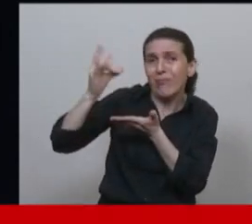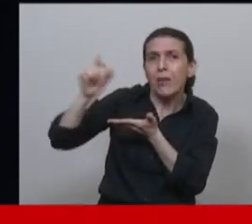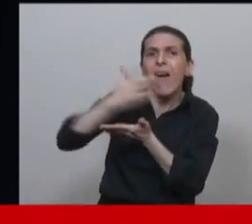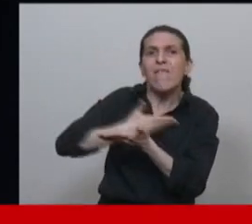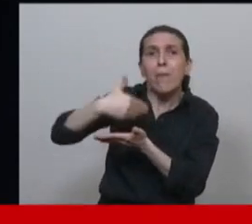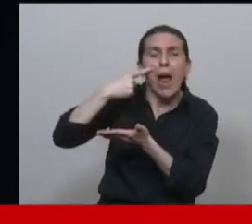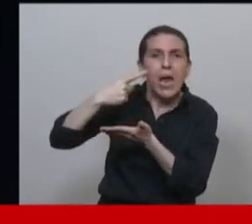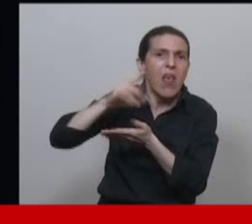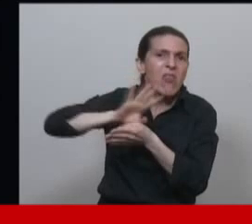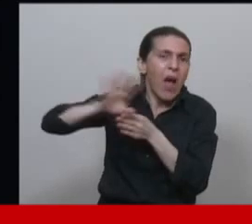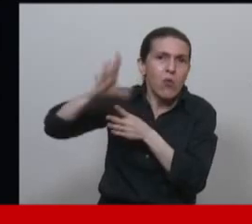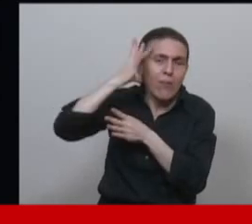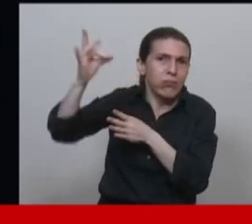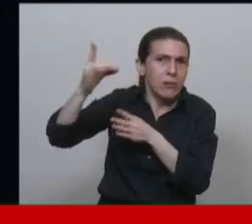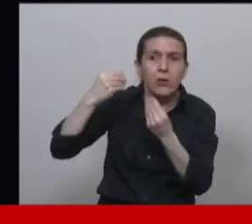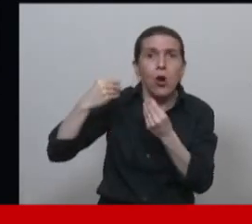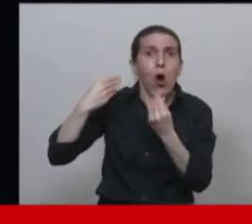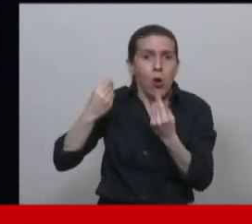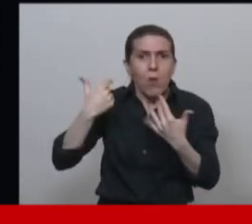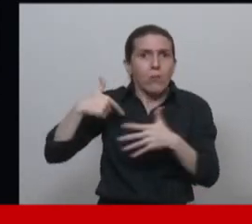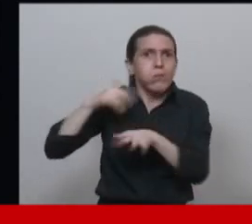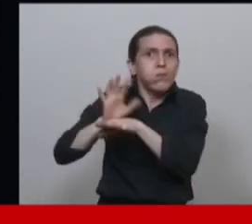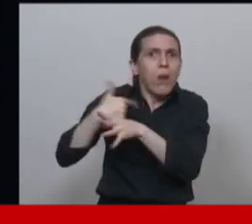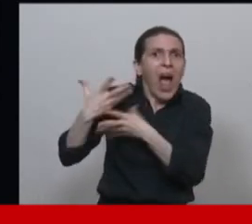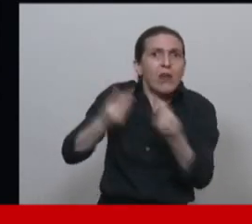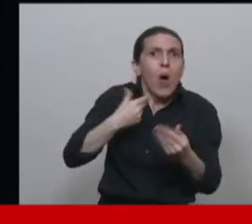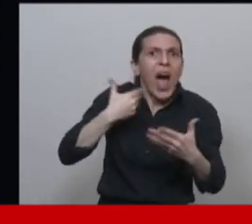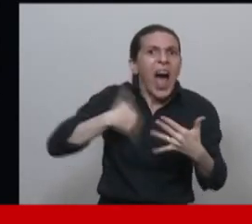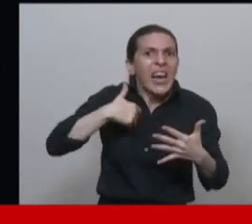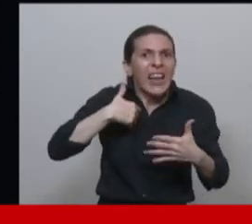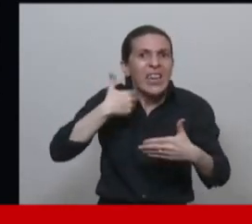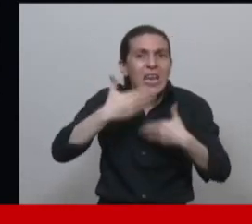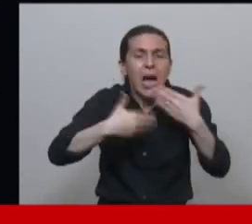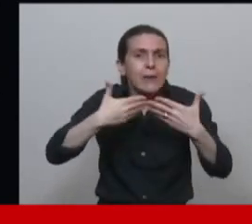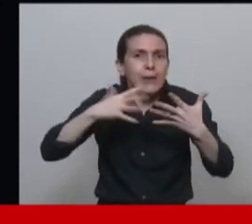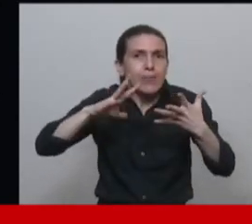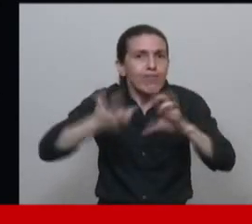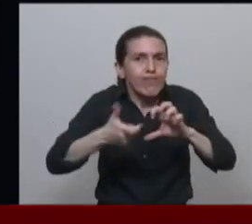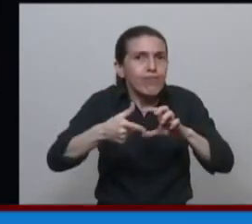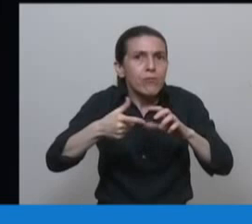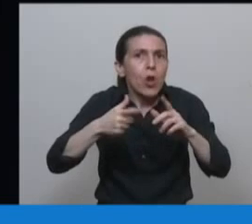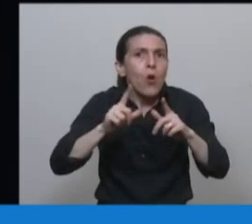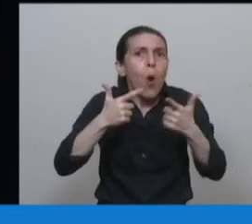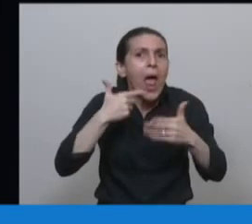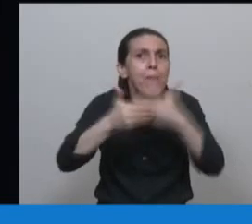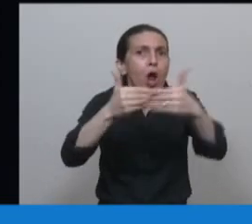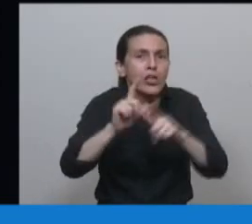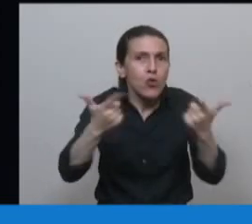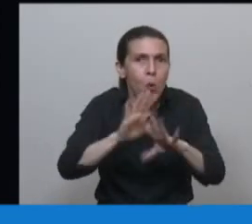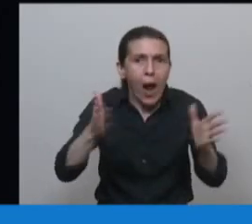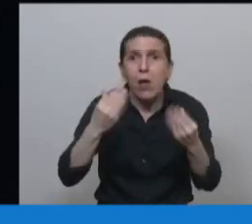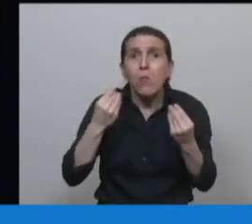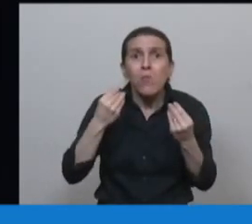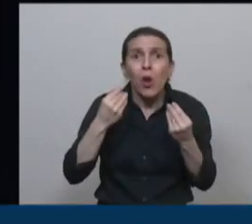había sido totalmente inefectivo para ayudar a Argentina y por el contrario había dañado a Argentina. ¿Cómo se llegó a este